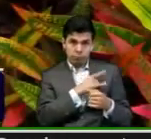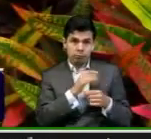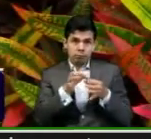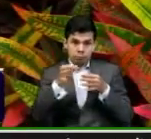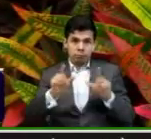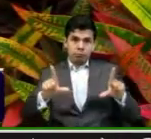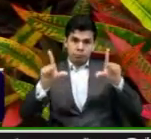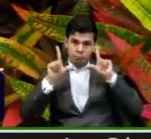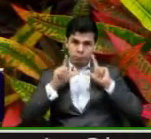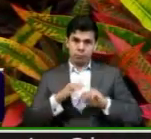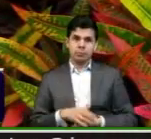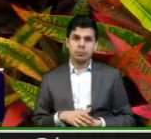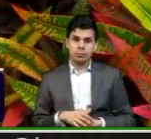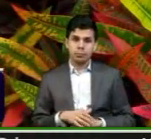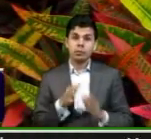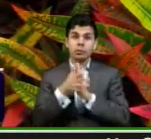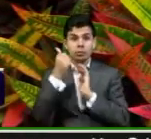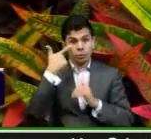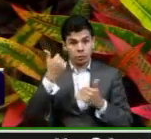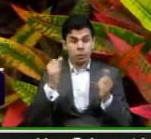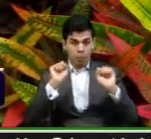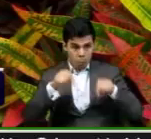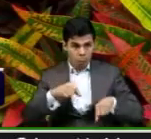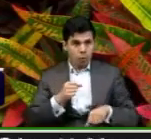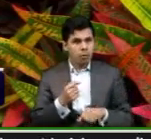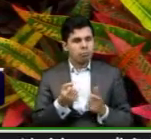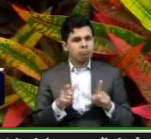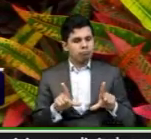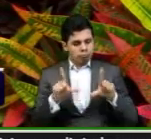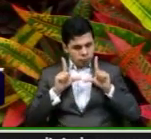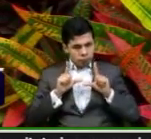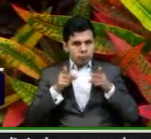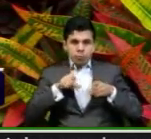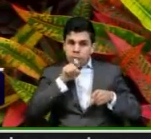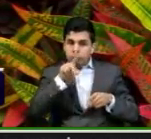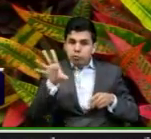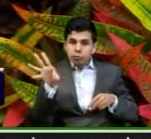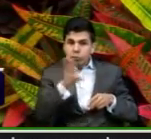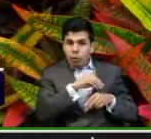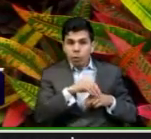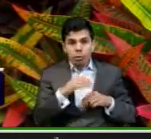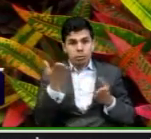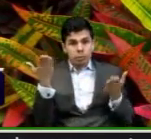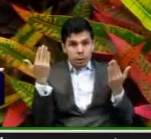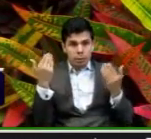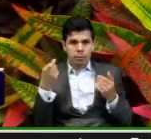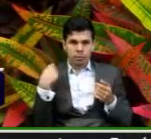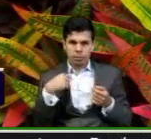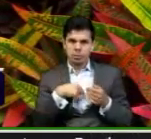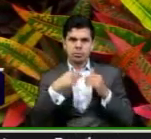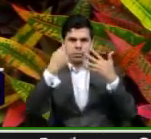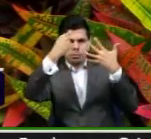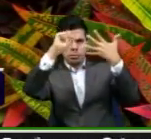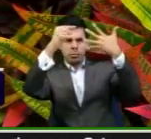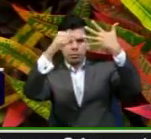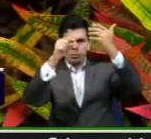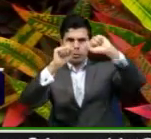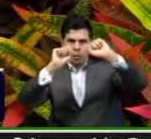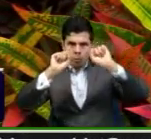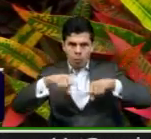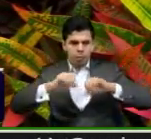Pueblo. Bueno, es una oportunidad muy grande para todos los bumangueses, es una oportunidad que nos ofrece todos los